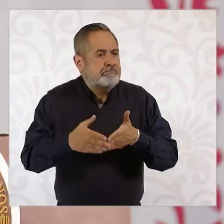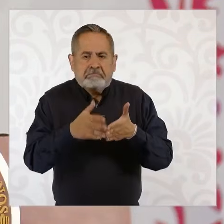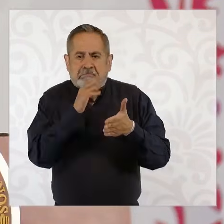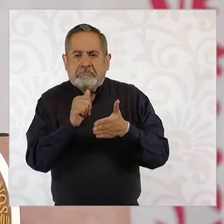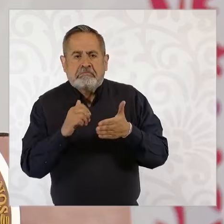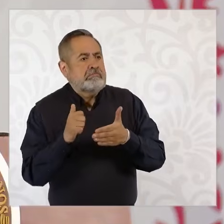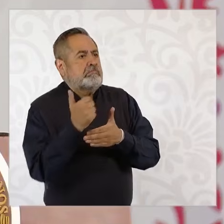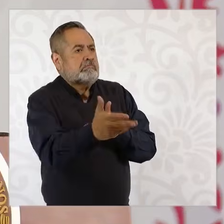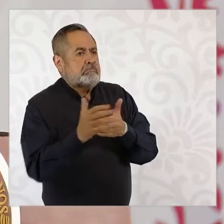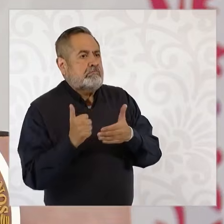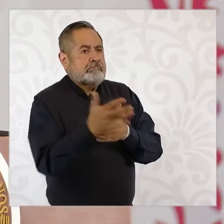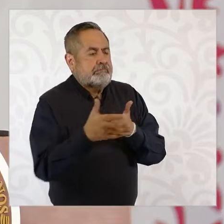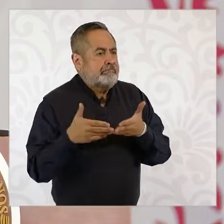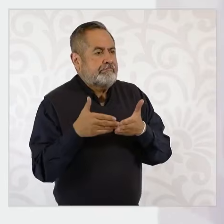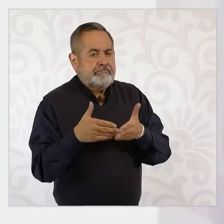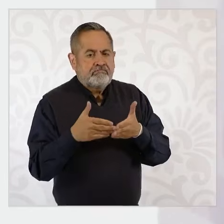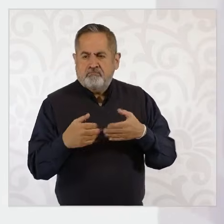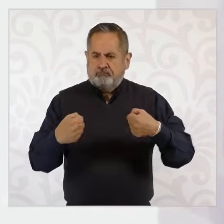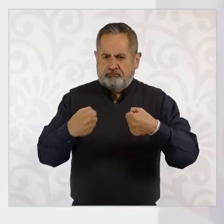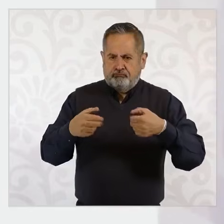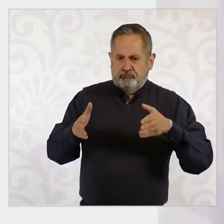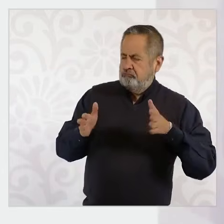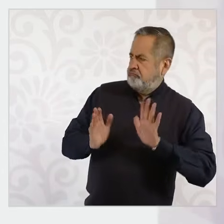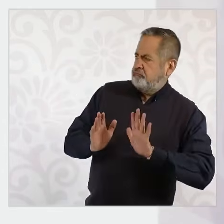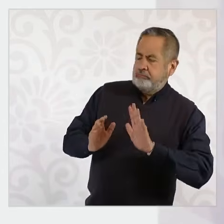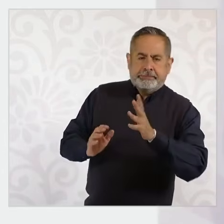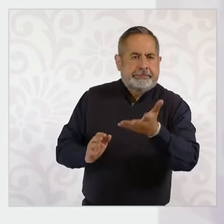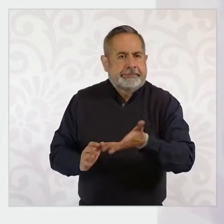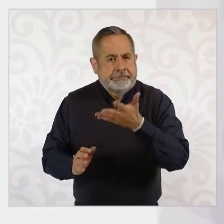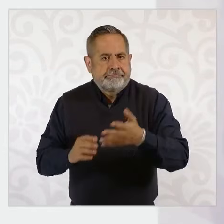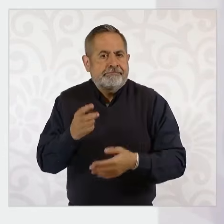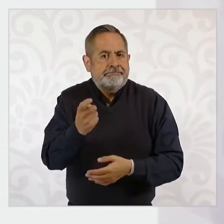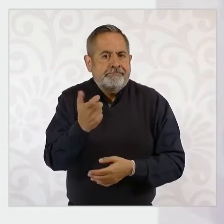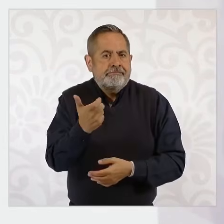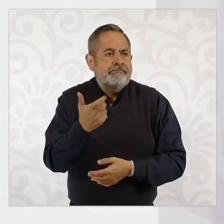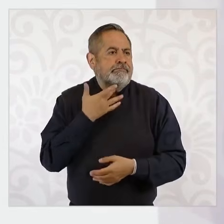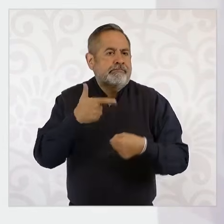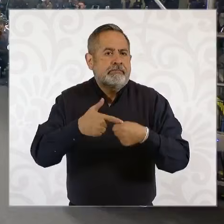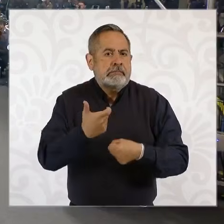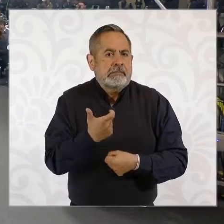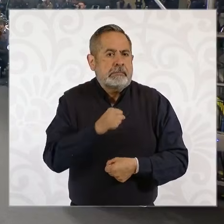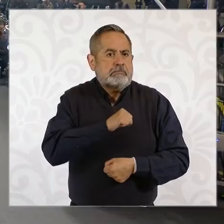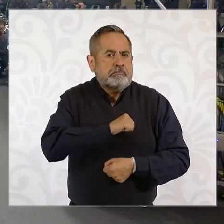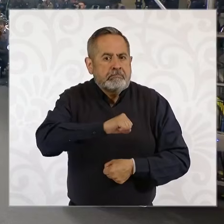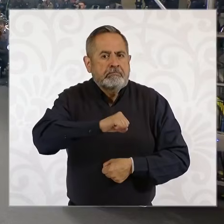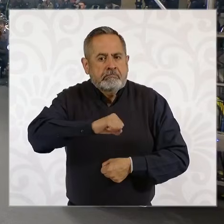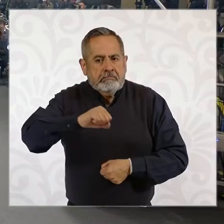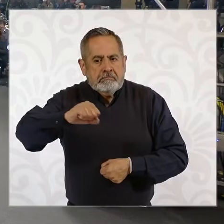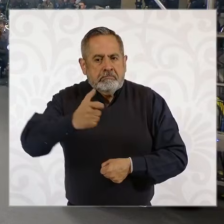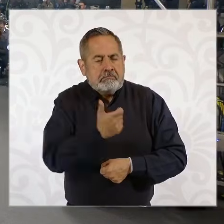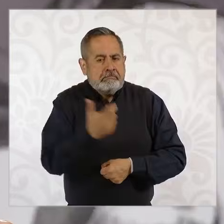pues entonces han aumentado los precios del petróleo y con ello de las gasolinas y el diésel. Nosotros somos